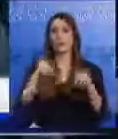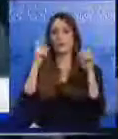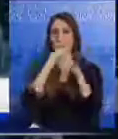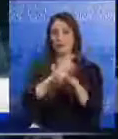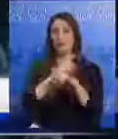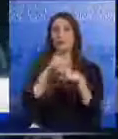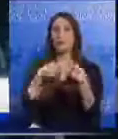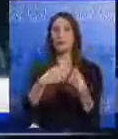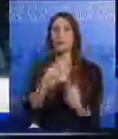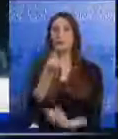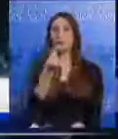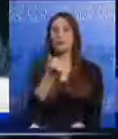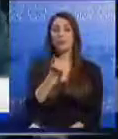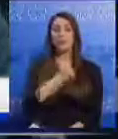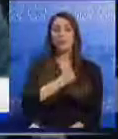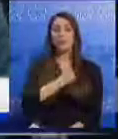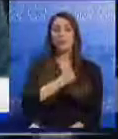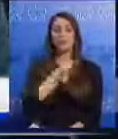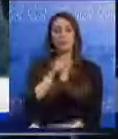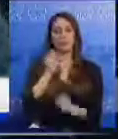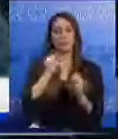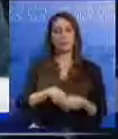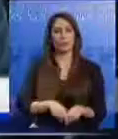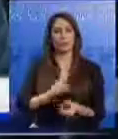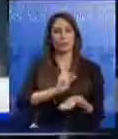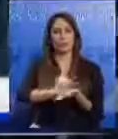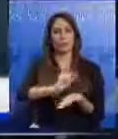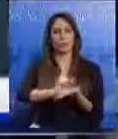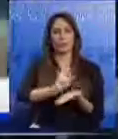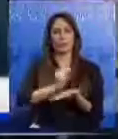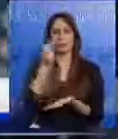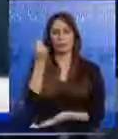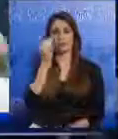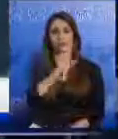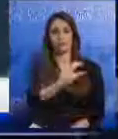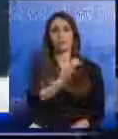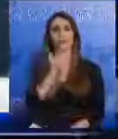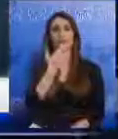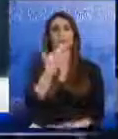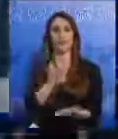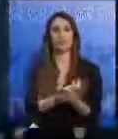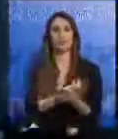cuando tienes moneda nacional, tú puedes emitir ese crédito, ese dinero, coordinar y reactivar la economía.